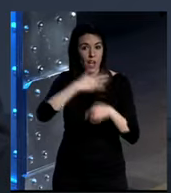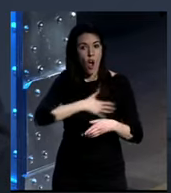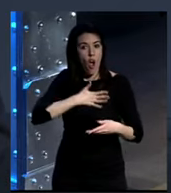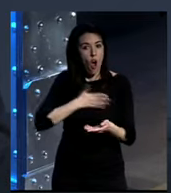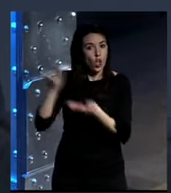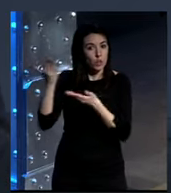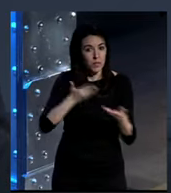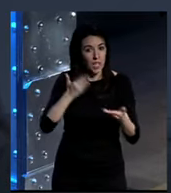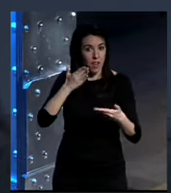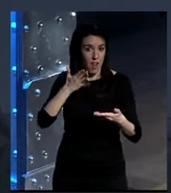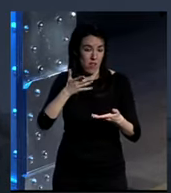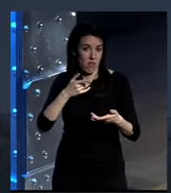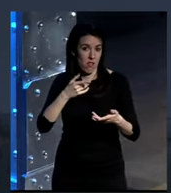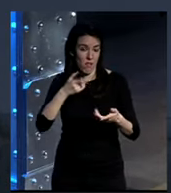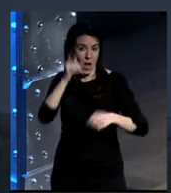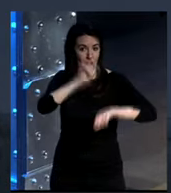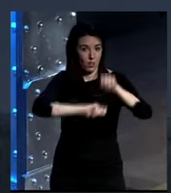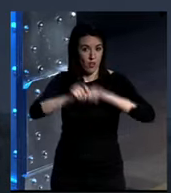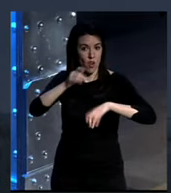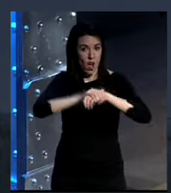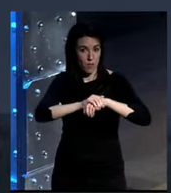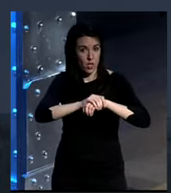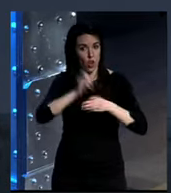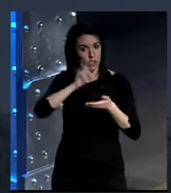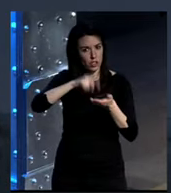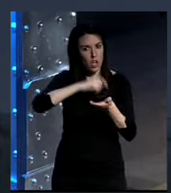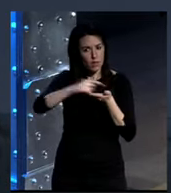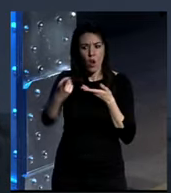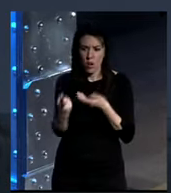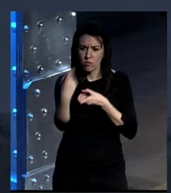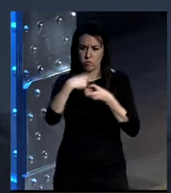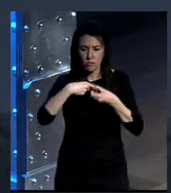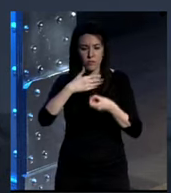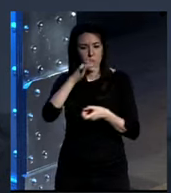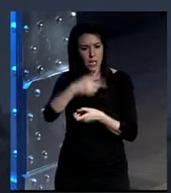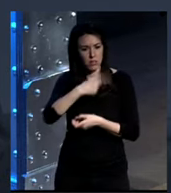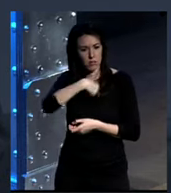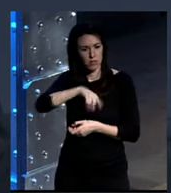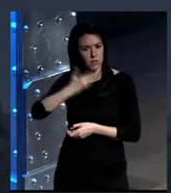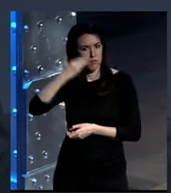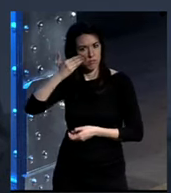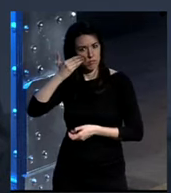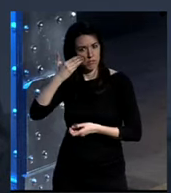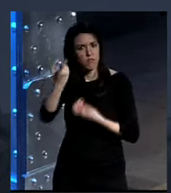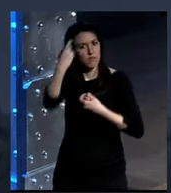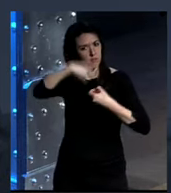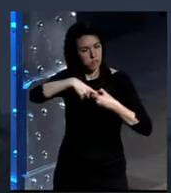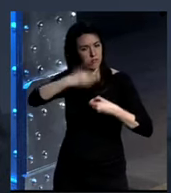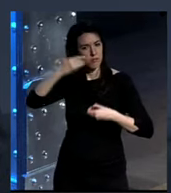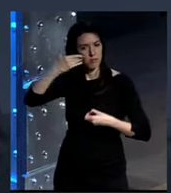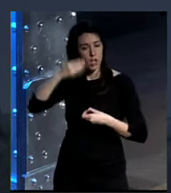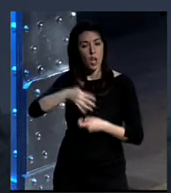él pertenece, y nos sentimos honrados de tener. Y sobre todo me puedo permitir incluso